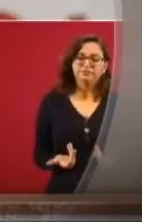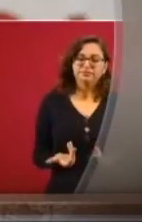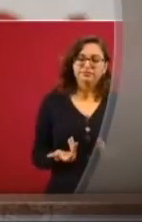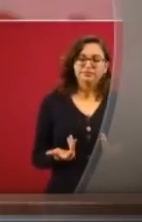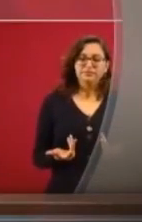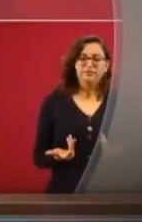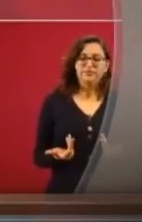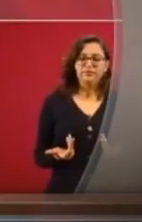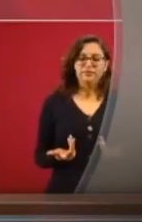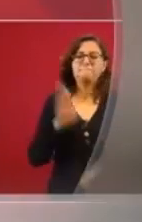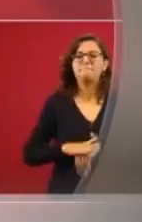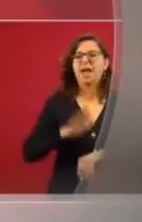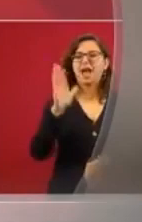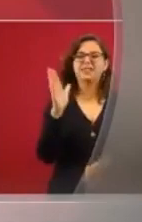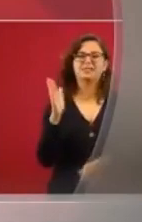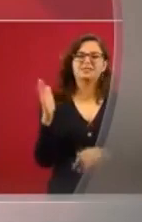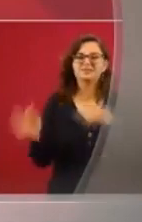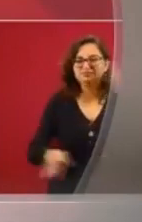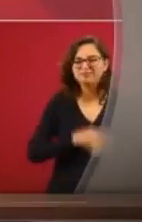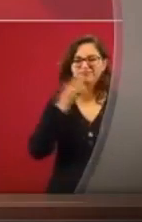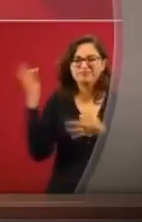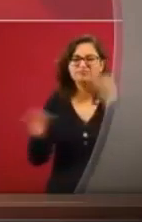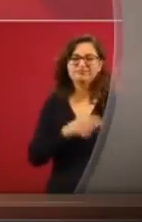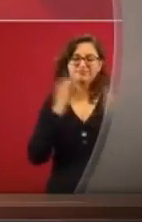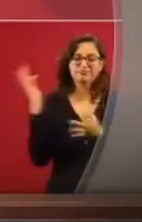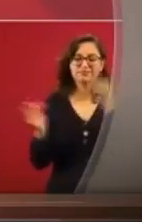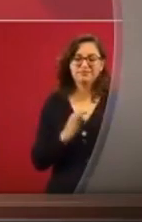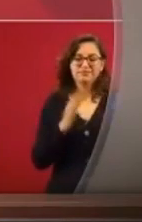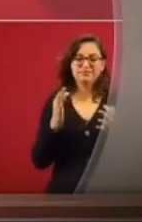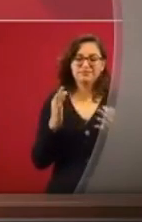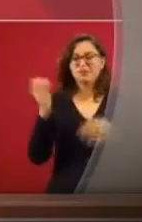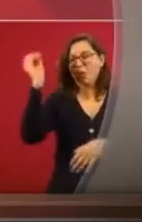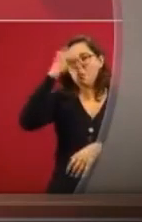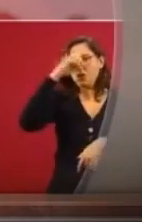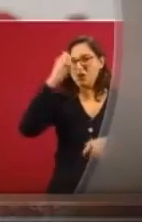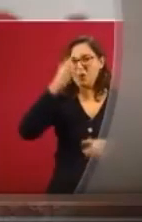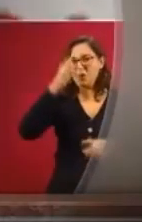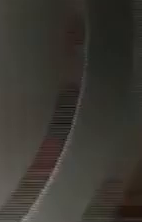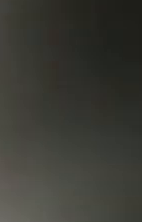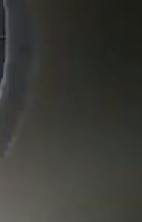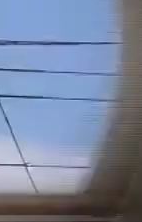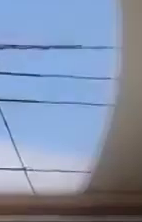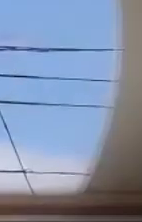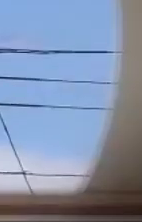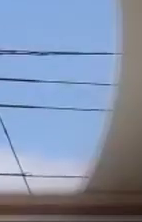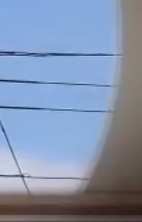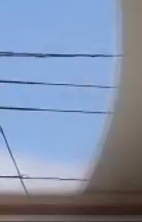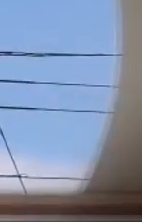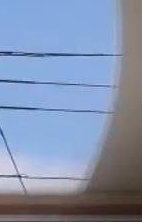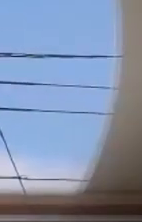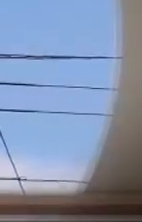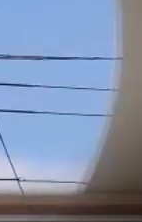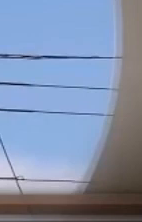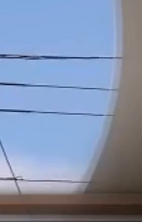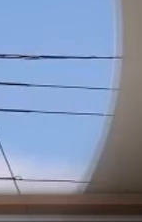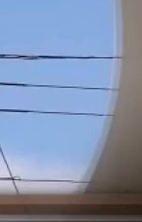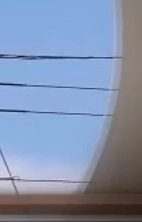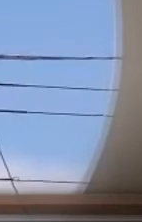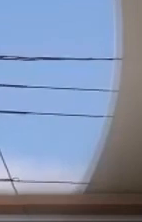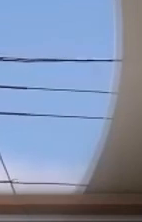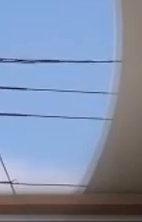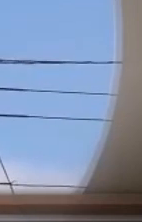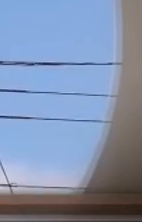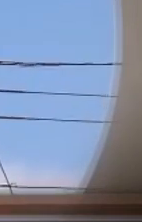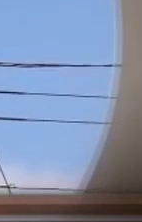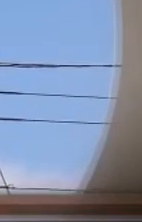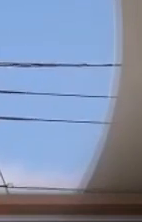sobre la posibilidad de cobrar peaje a los vehículos que cruzan la frontera. Fueron casi 140 mil las familias